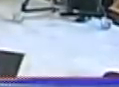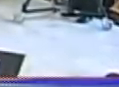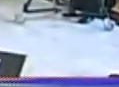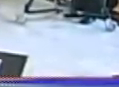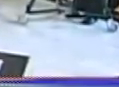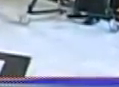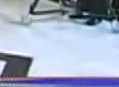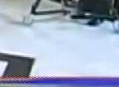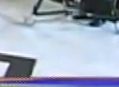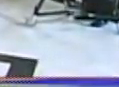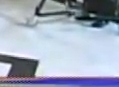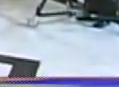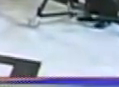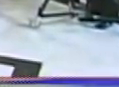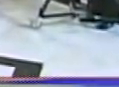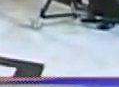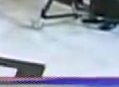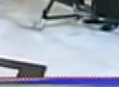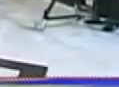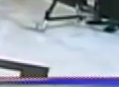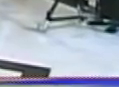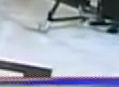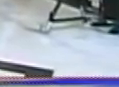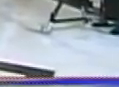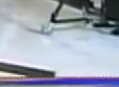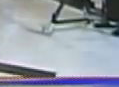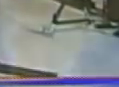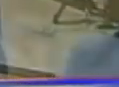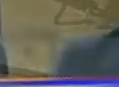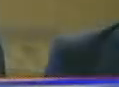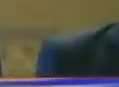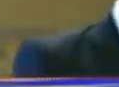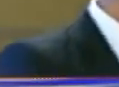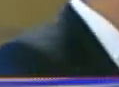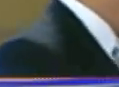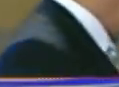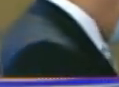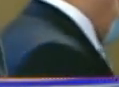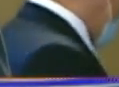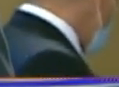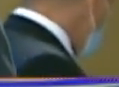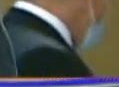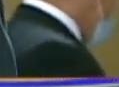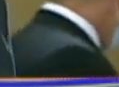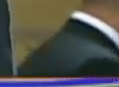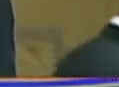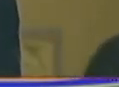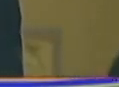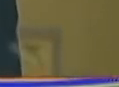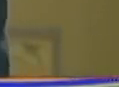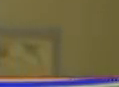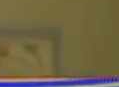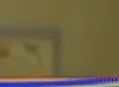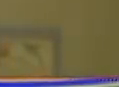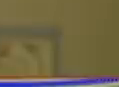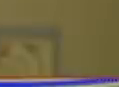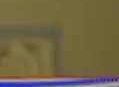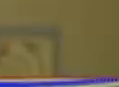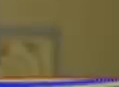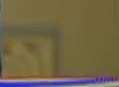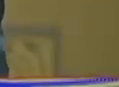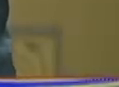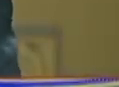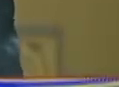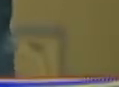Buenas tardes, querido camarada presidente Nicolás Maduro, todos camaradas presentes acá, ministros,